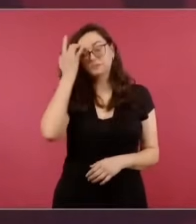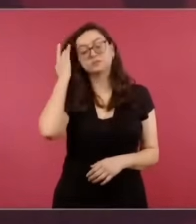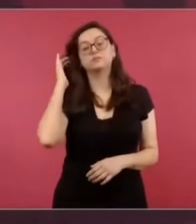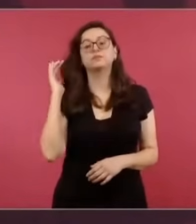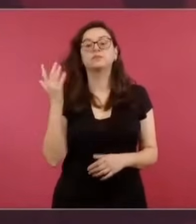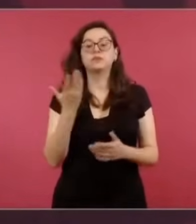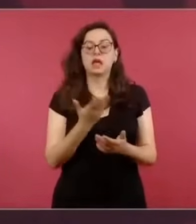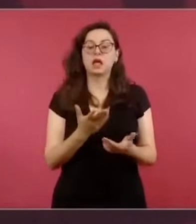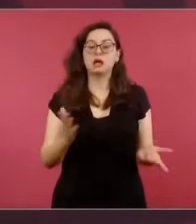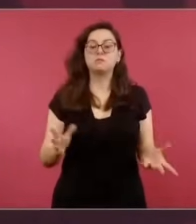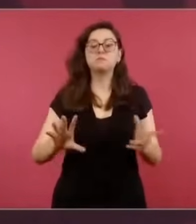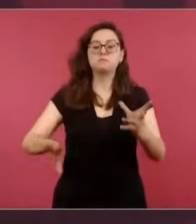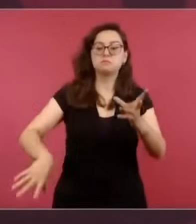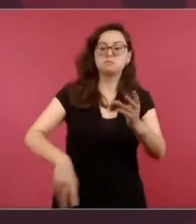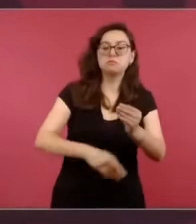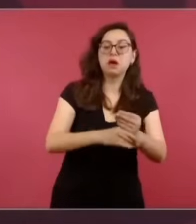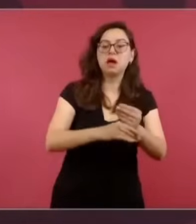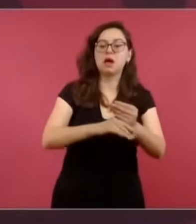juicios